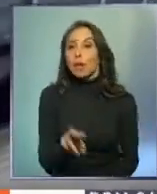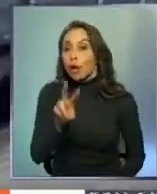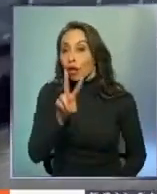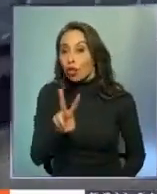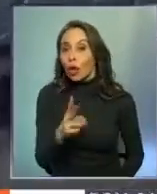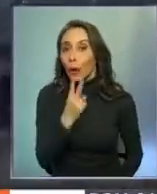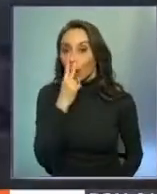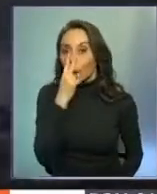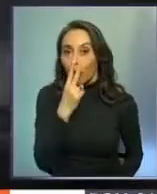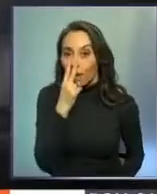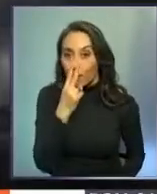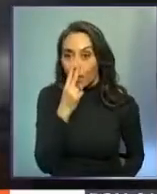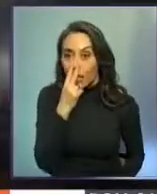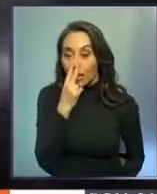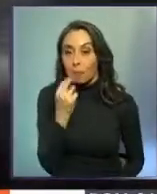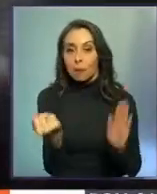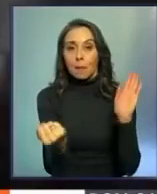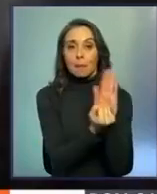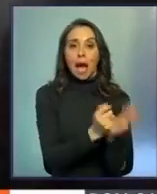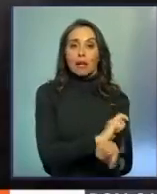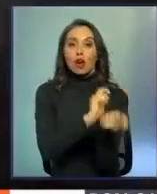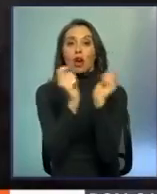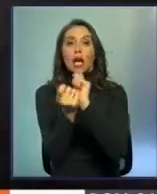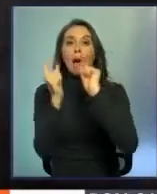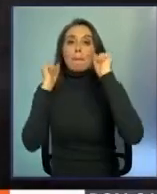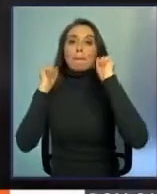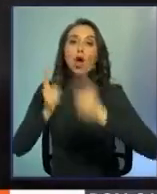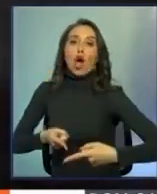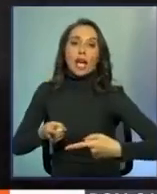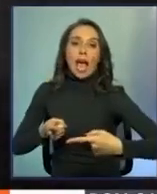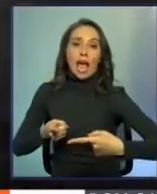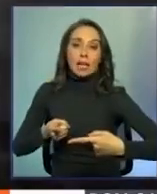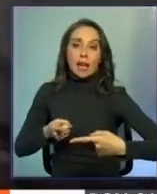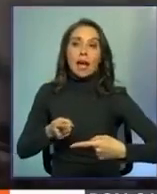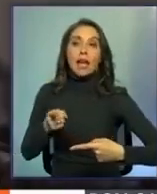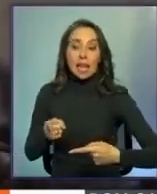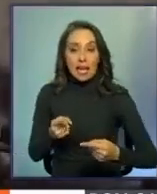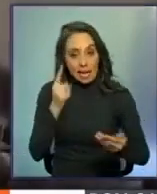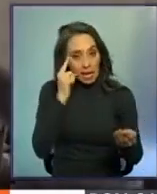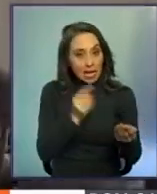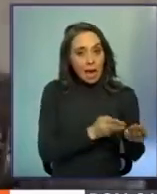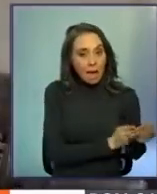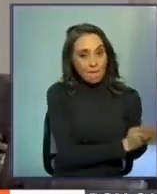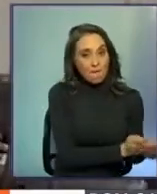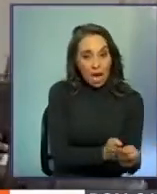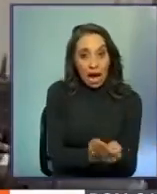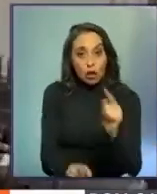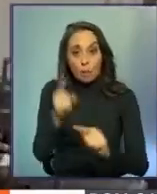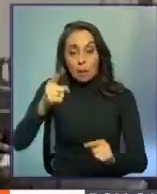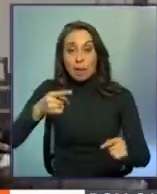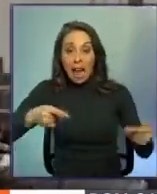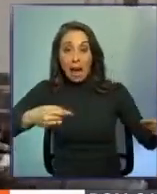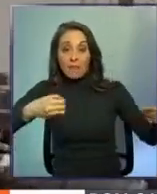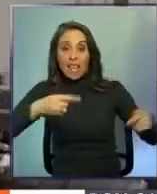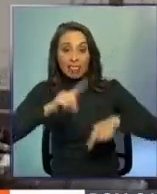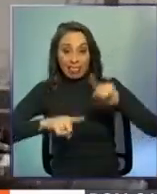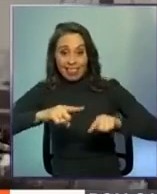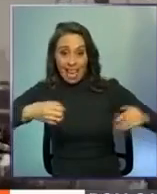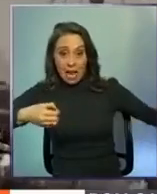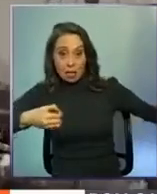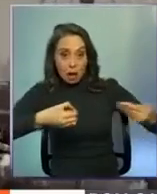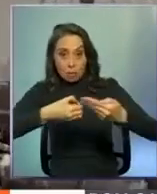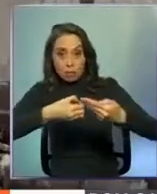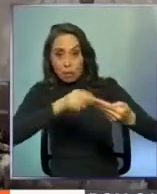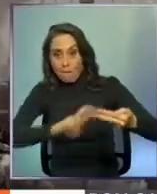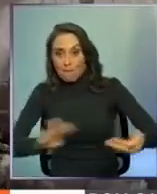de noviembre marca un cambio en la guerra. Esta maniobra de desembarco anfibio no solo era absolutamente nueva